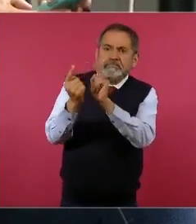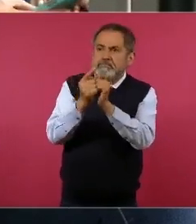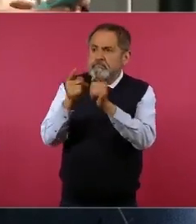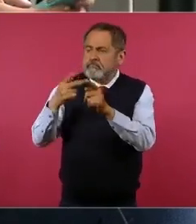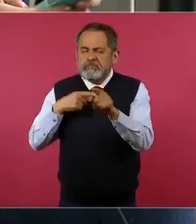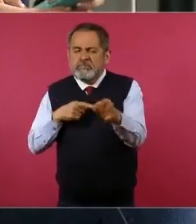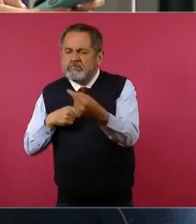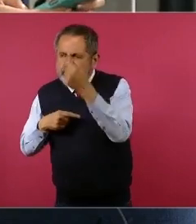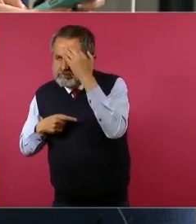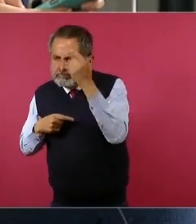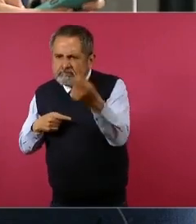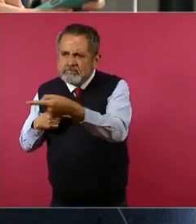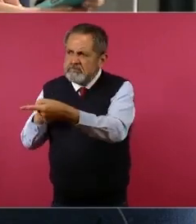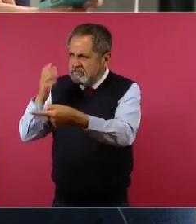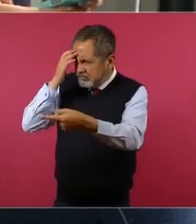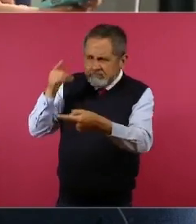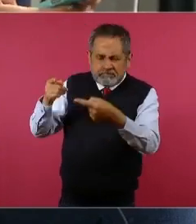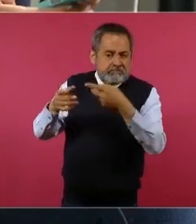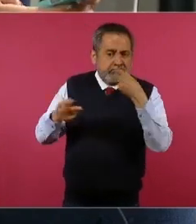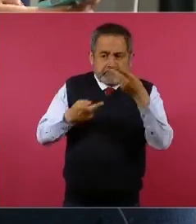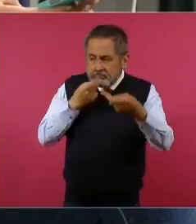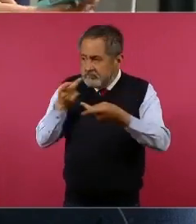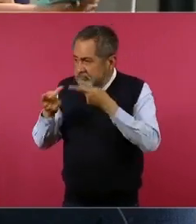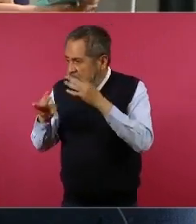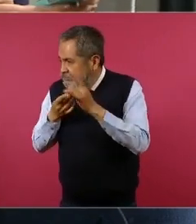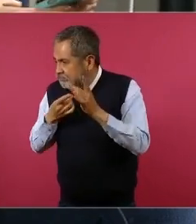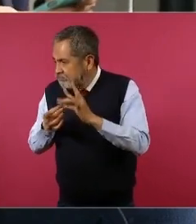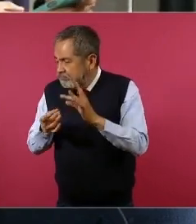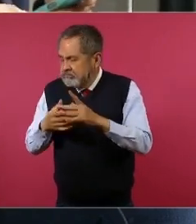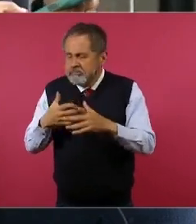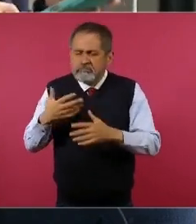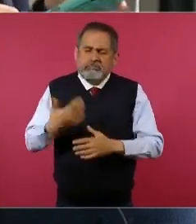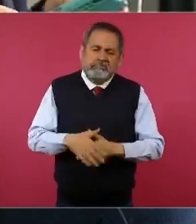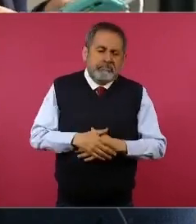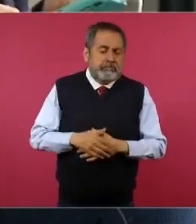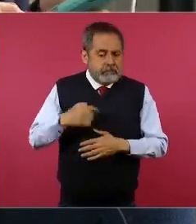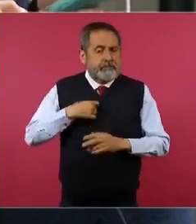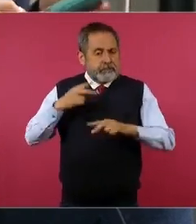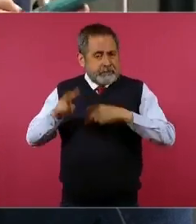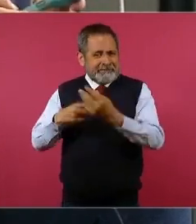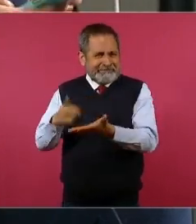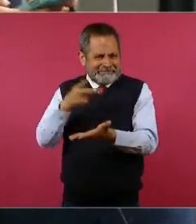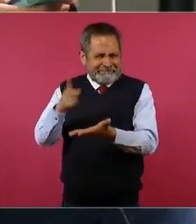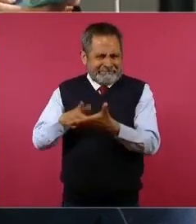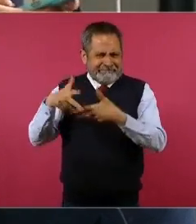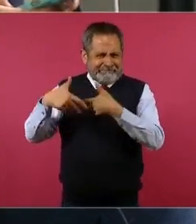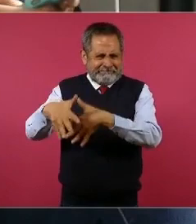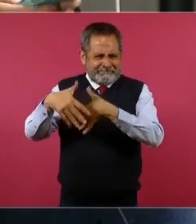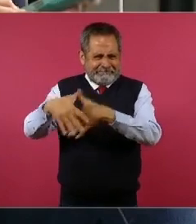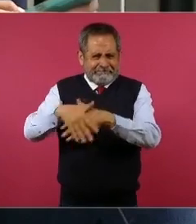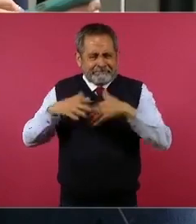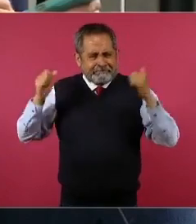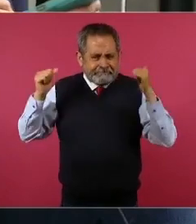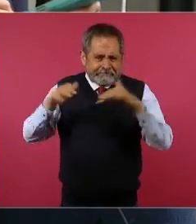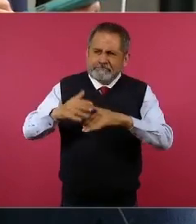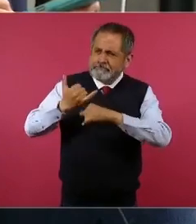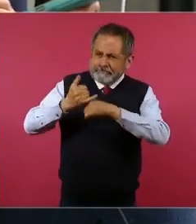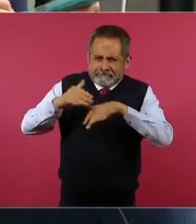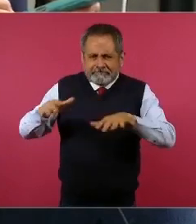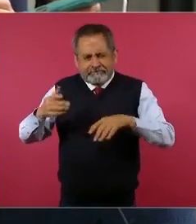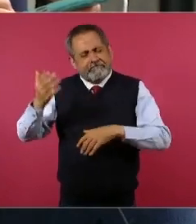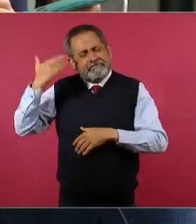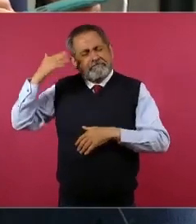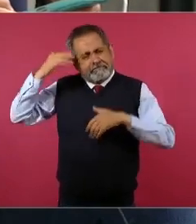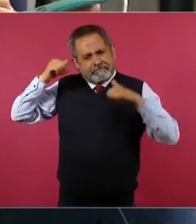de la gente como se conoce a sus líderes. Señor presidente, le platico que asistí a un sinnúmero de marchas y asambleas informativas de ese